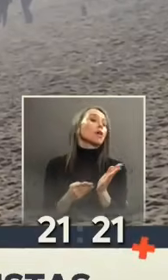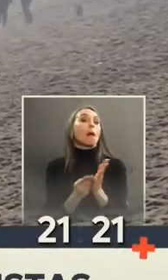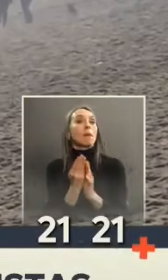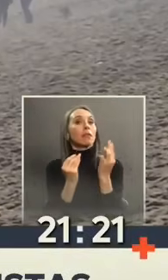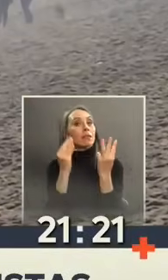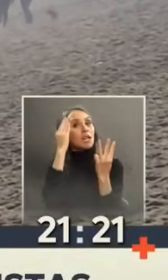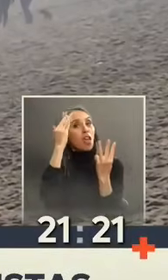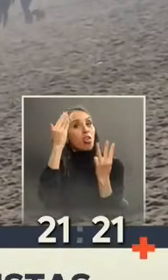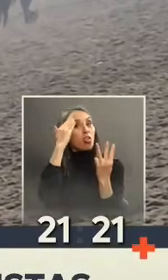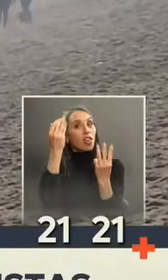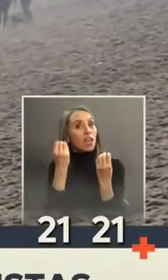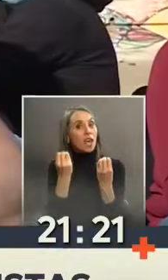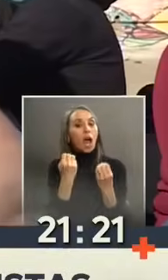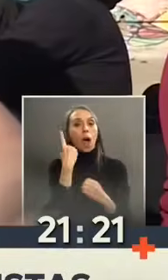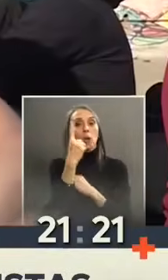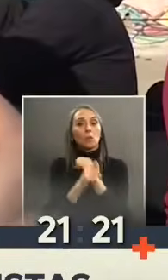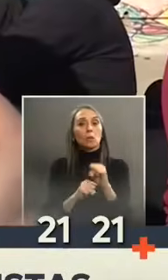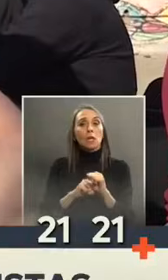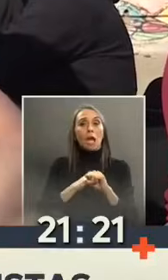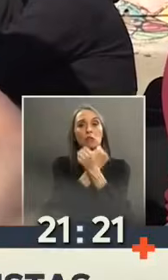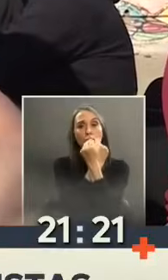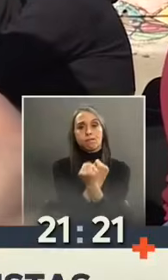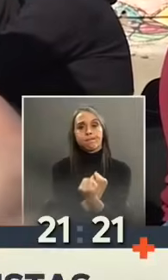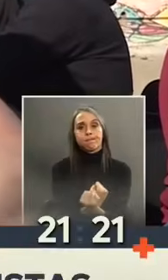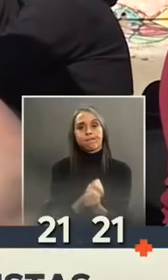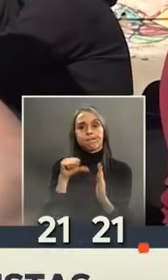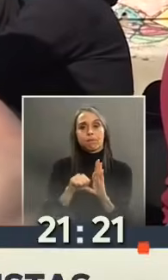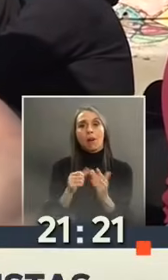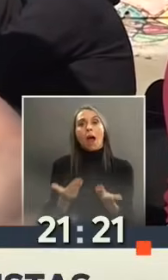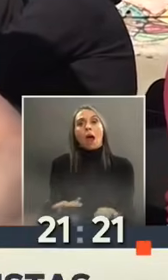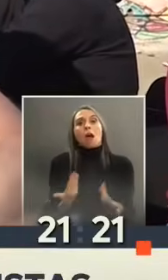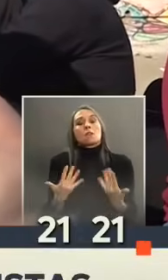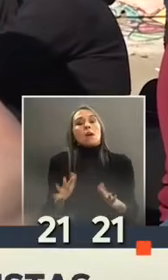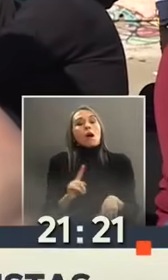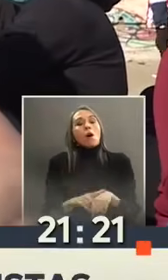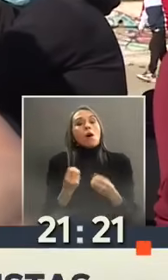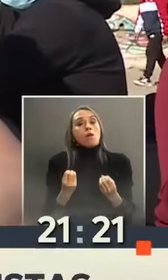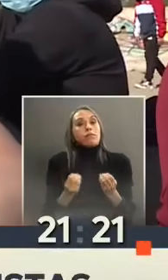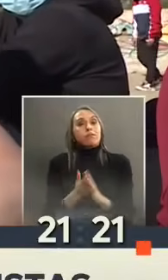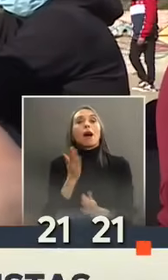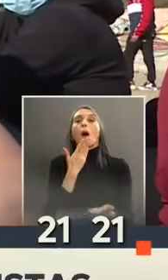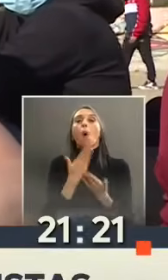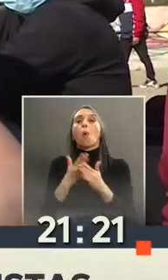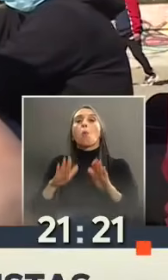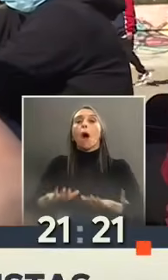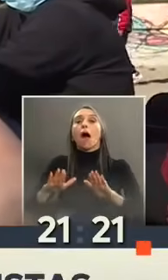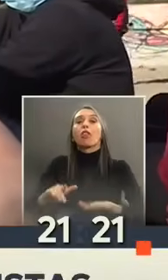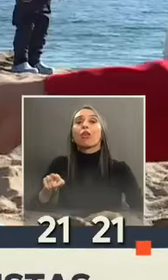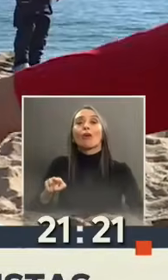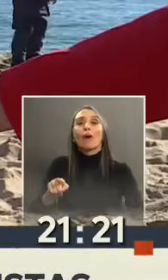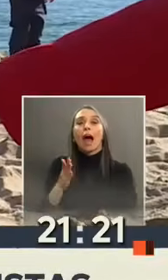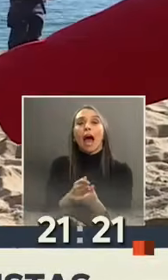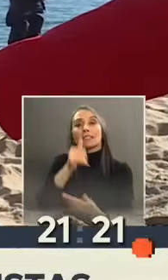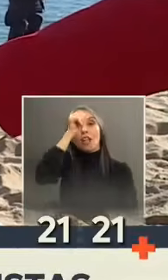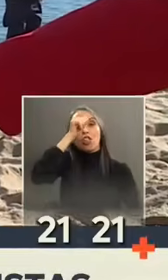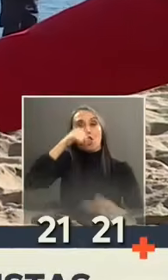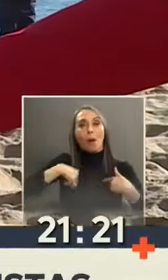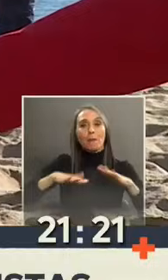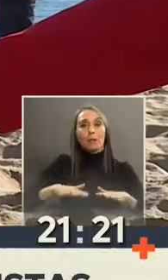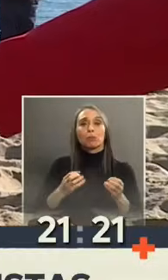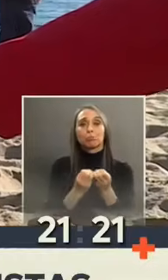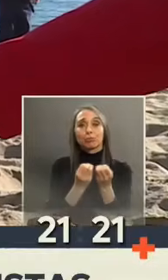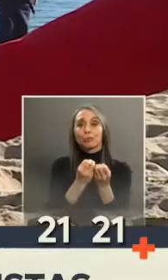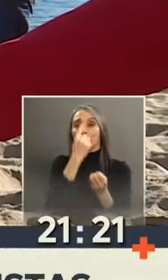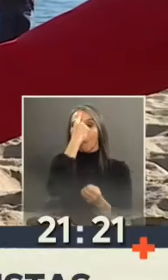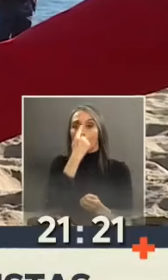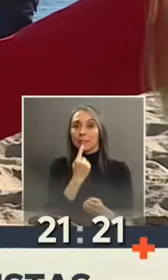Un año encerrado, ya era hora. ¿Hasta cuándo se quedan? Hasta el domingo. Harta gente, pero